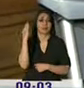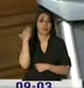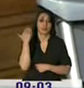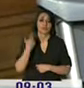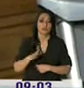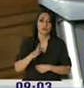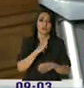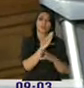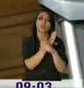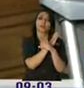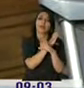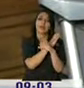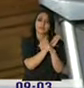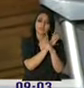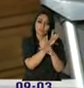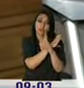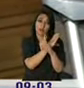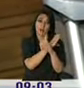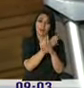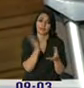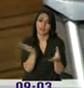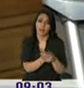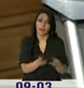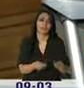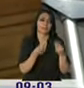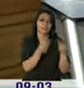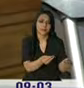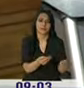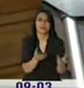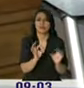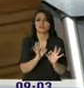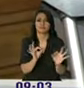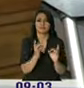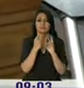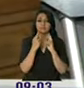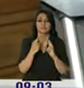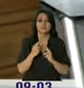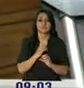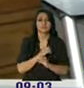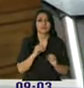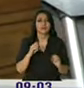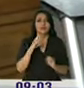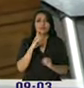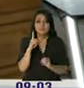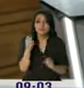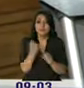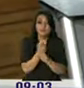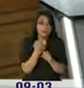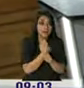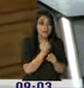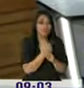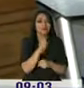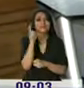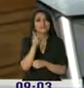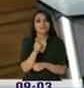he ido a dejar carpeta y así, pero no, porque dicen que casi para todo trabajo se necesita ser bachiller. Por eso